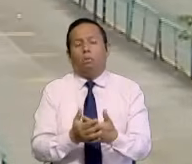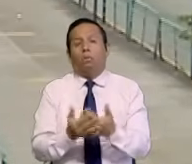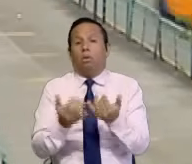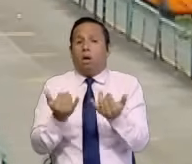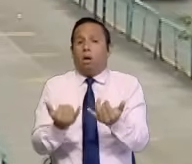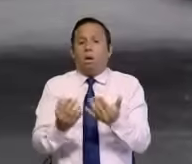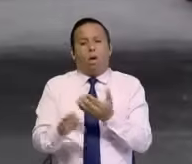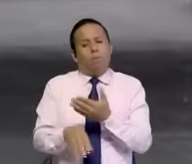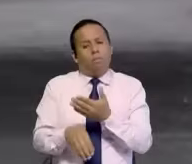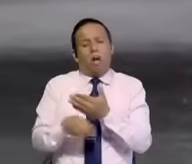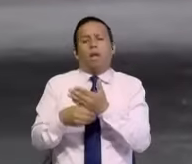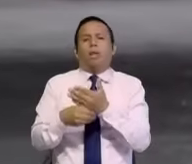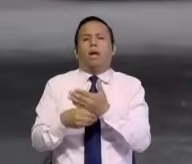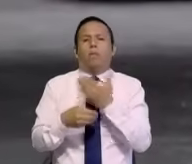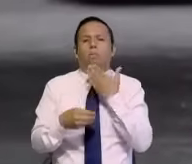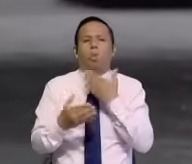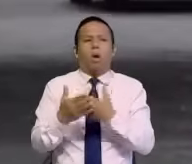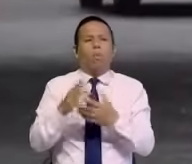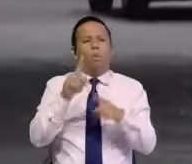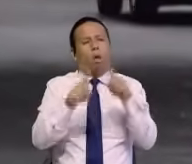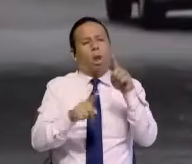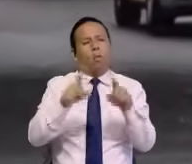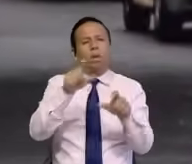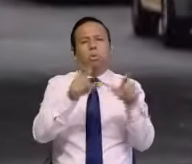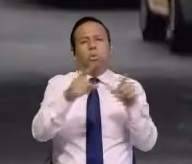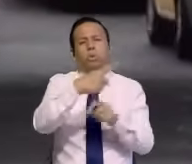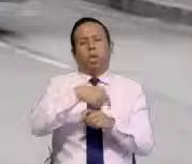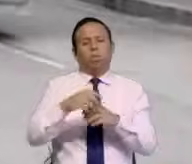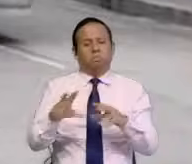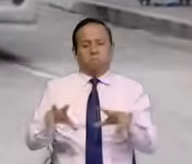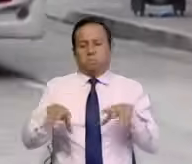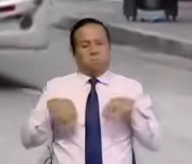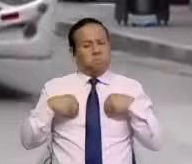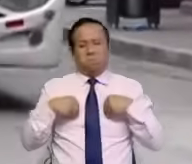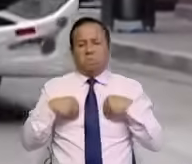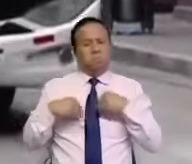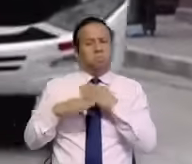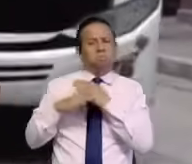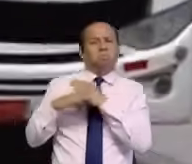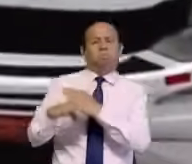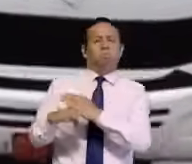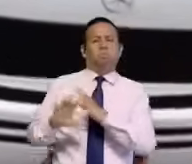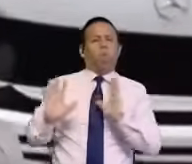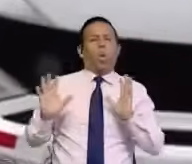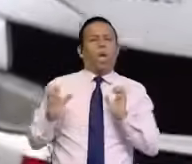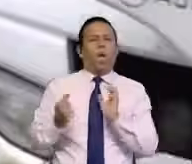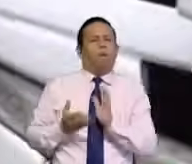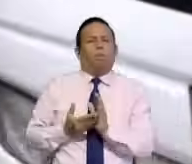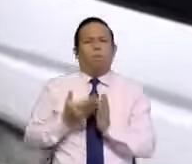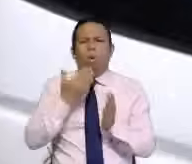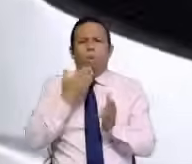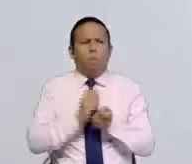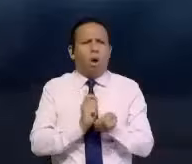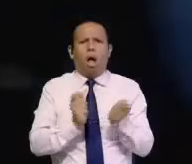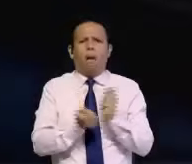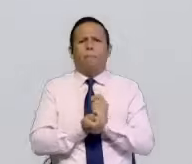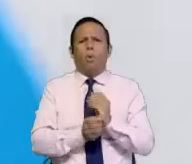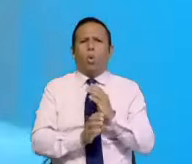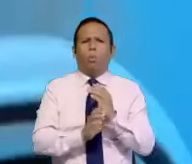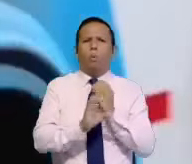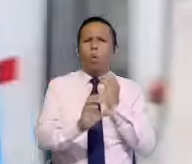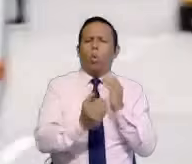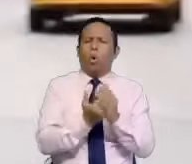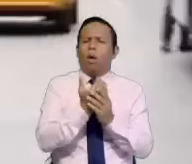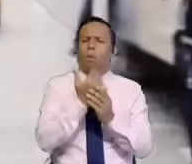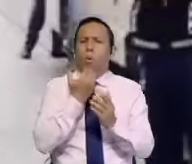lejos de los operadores que no están dispuestos o sin posibilidades para mejorar el servicio, que